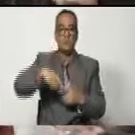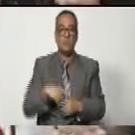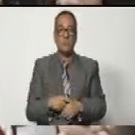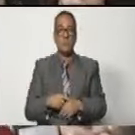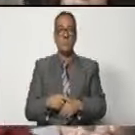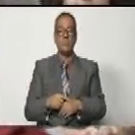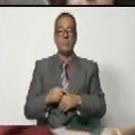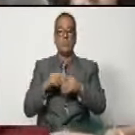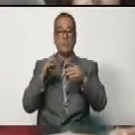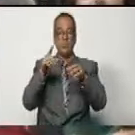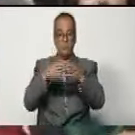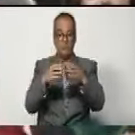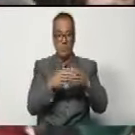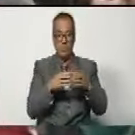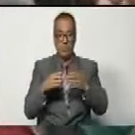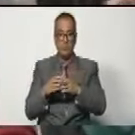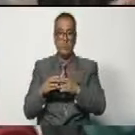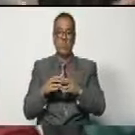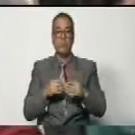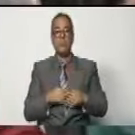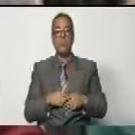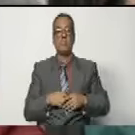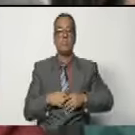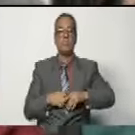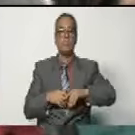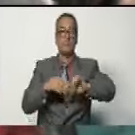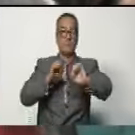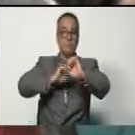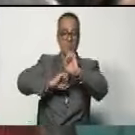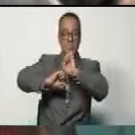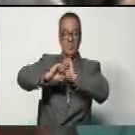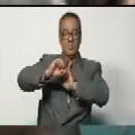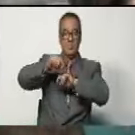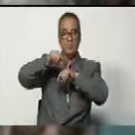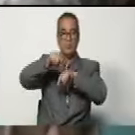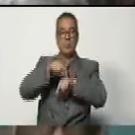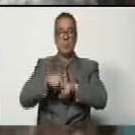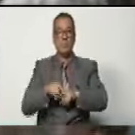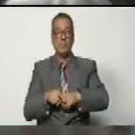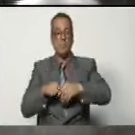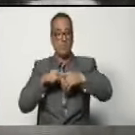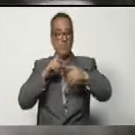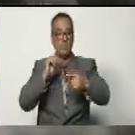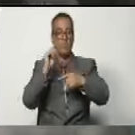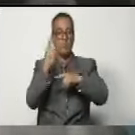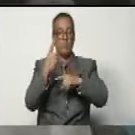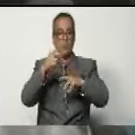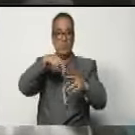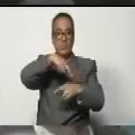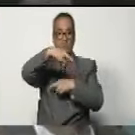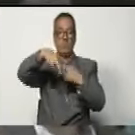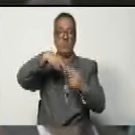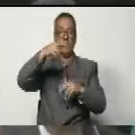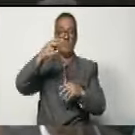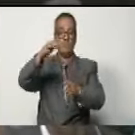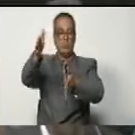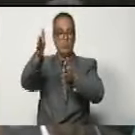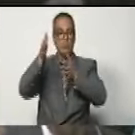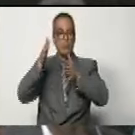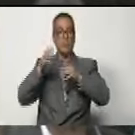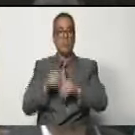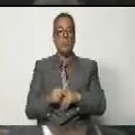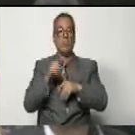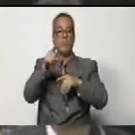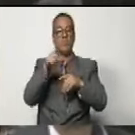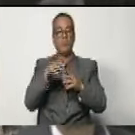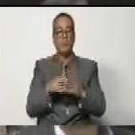de un sector civil, servil que se opone contra la dominación, la primera revolución que triunfa sobre